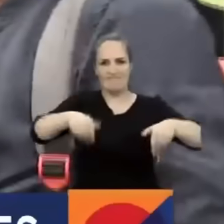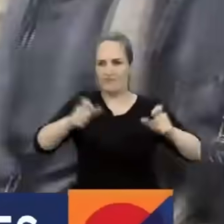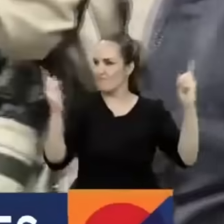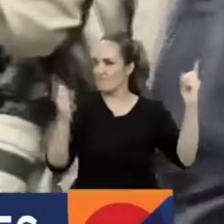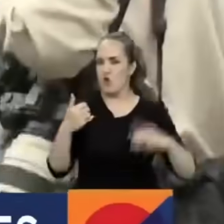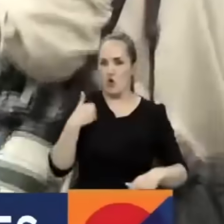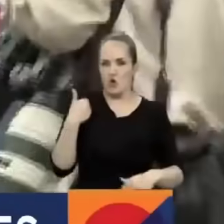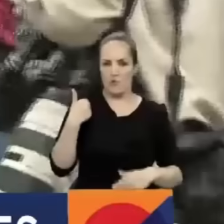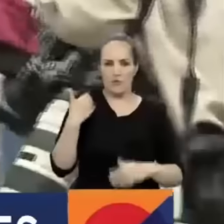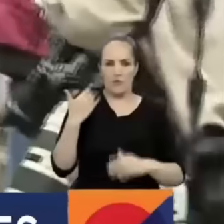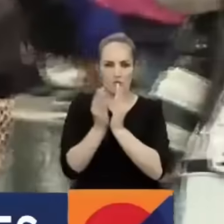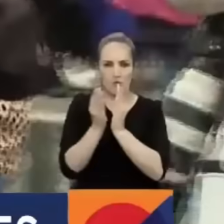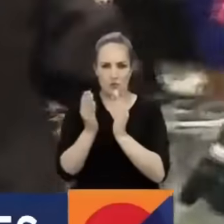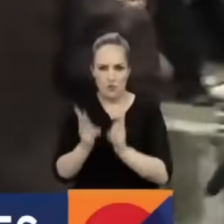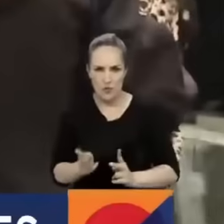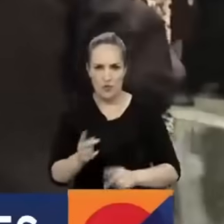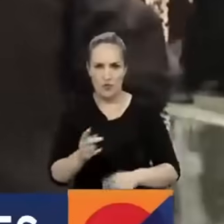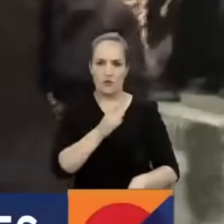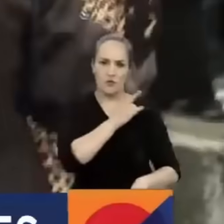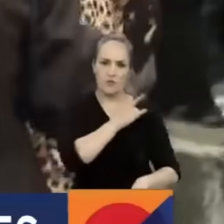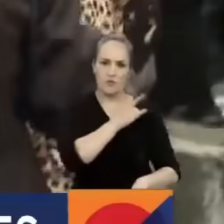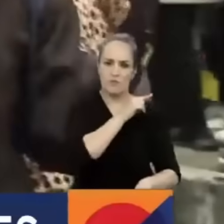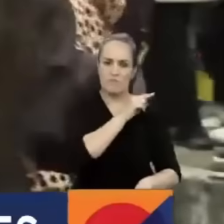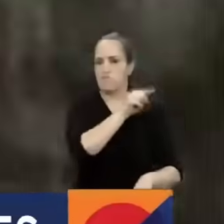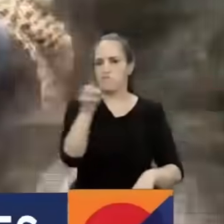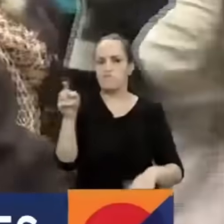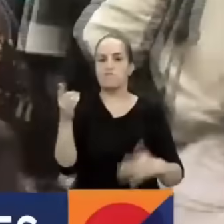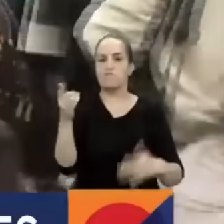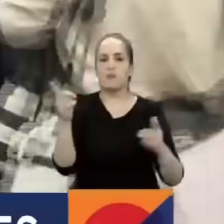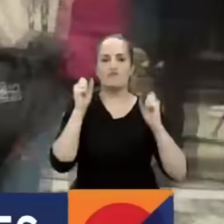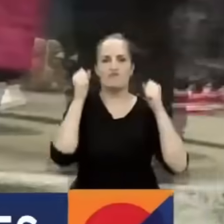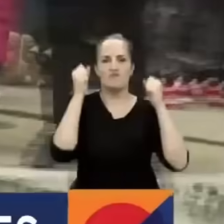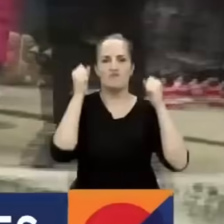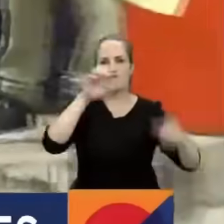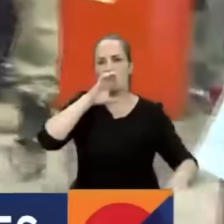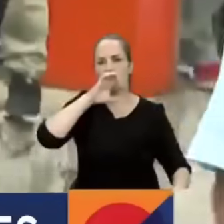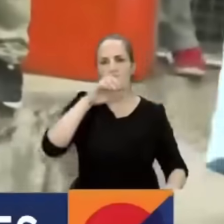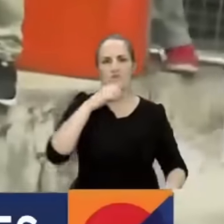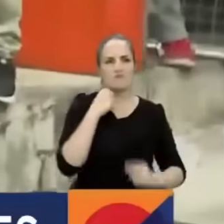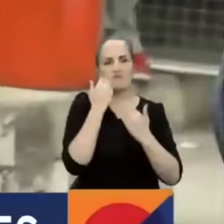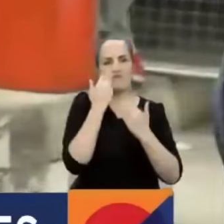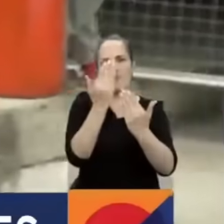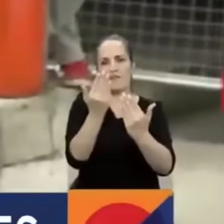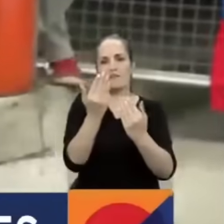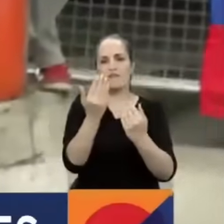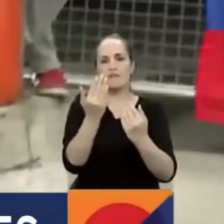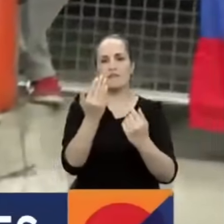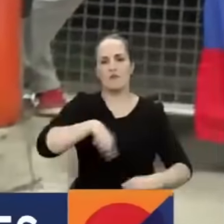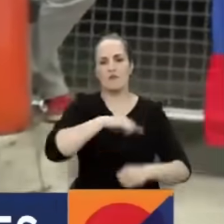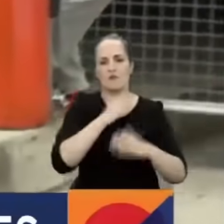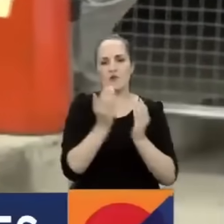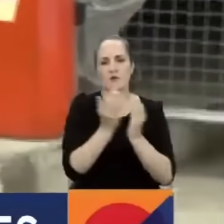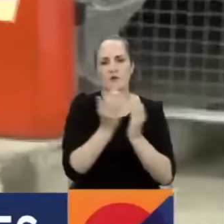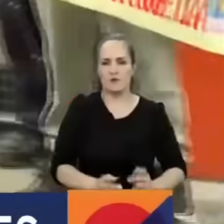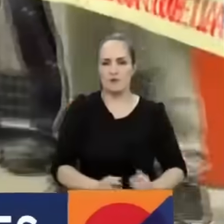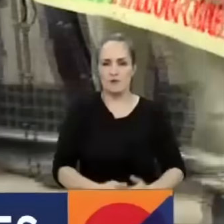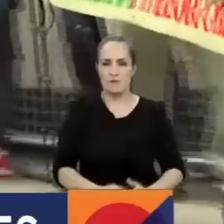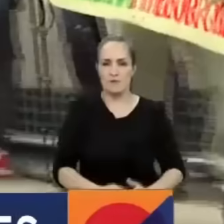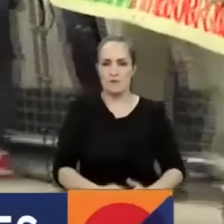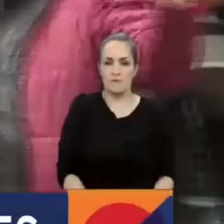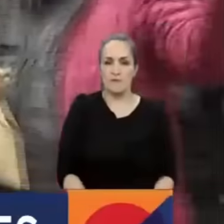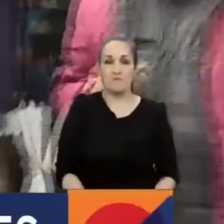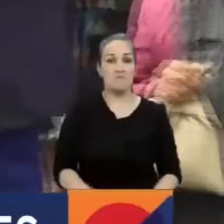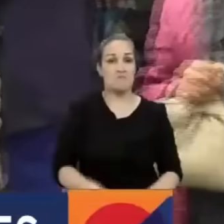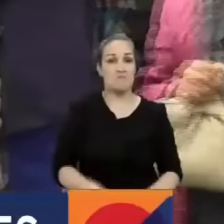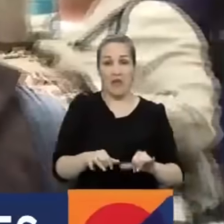universitarios que también vienen aquí a pronunciarse y a alzar su voz en nombre del movimiento estudiantil. Nosotros